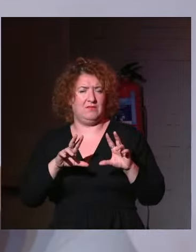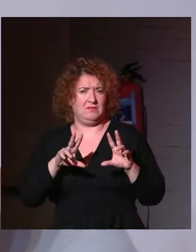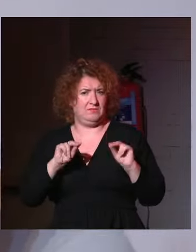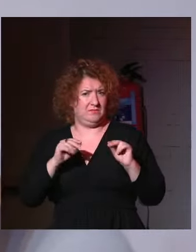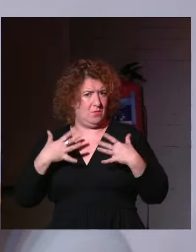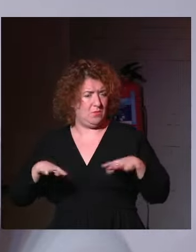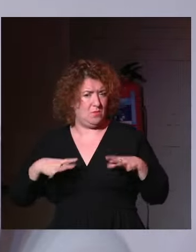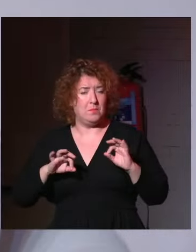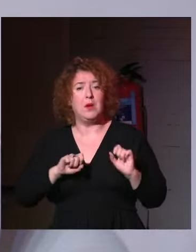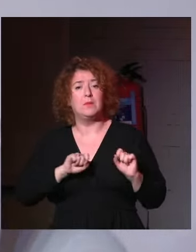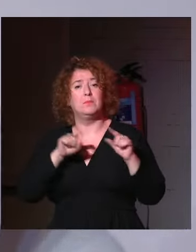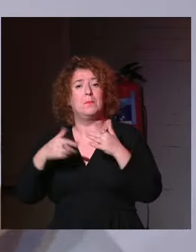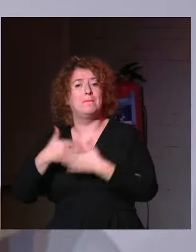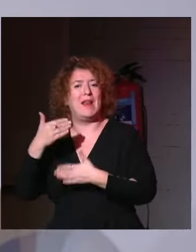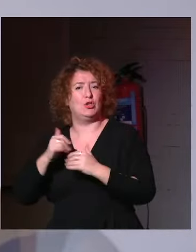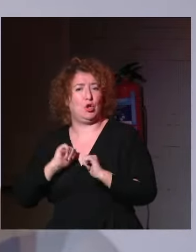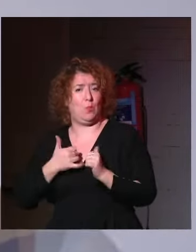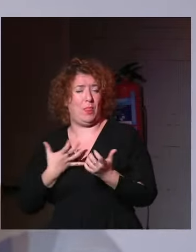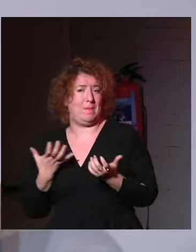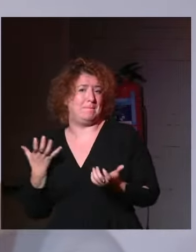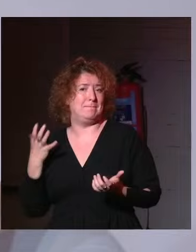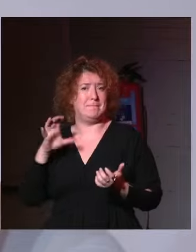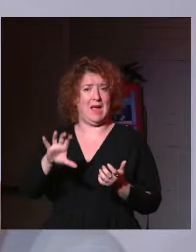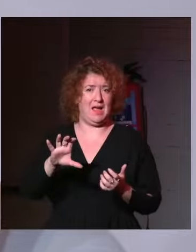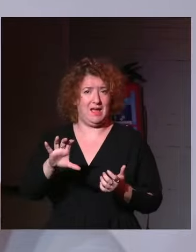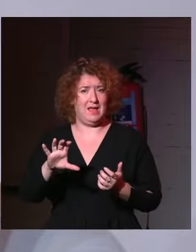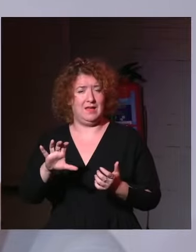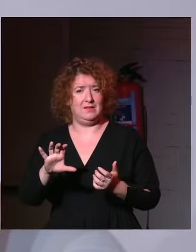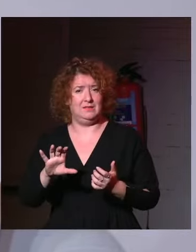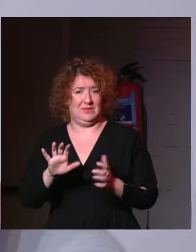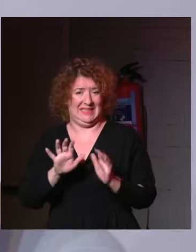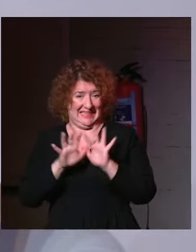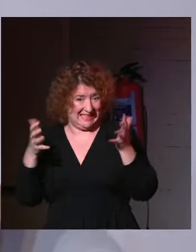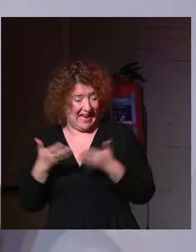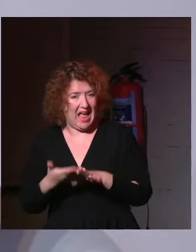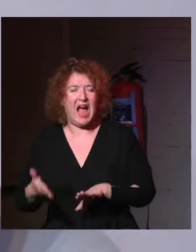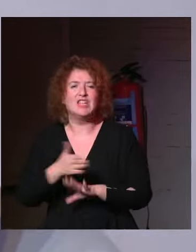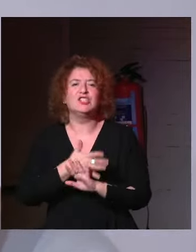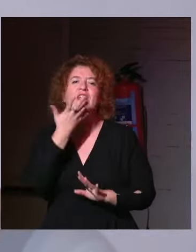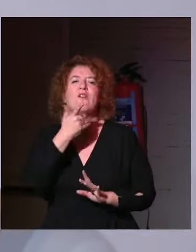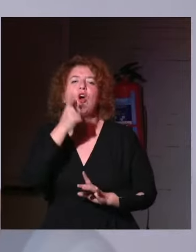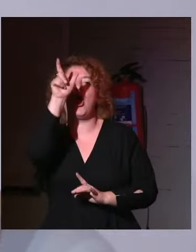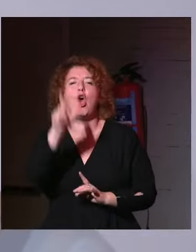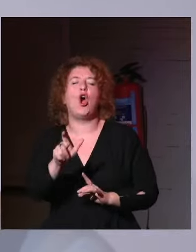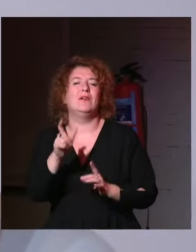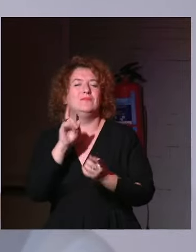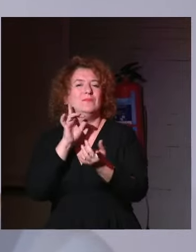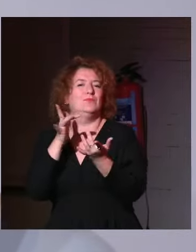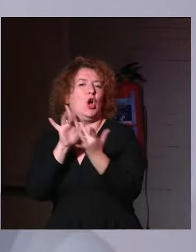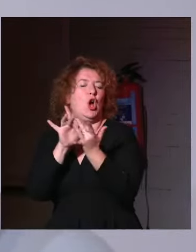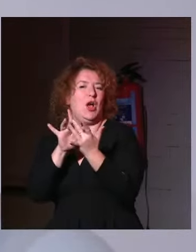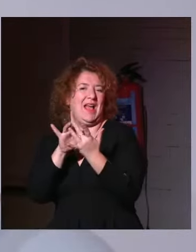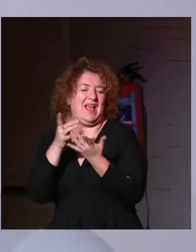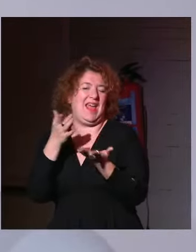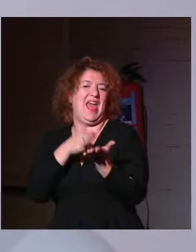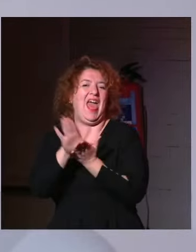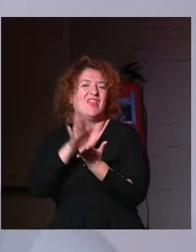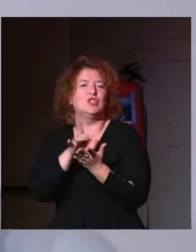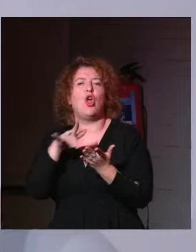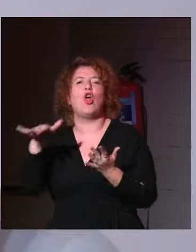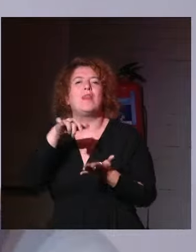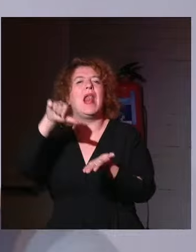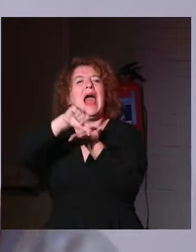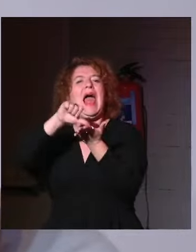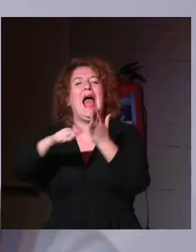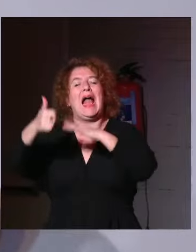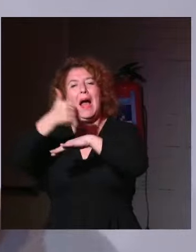publicar en un periódico antes de que hubiera internet yo tenía que conocer al editor de un periódico que probablemente estaba en una capital y ese